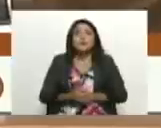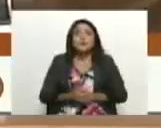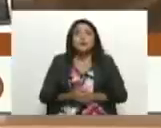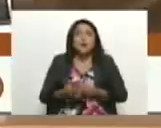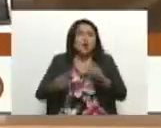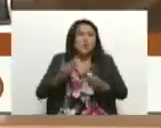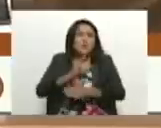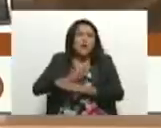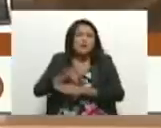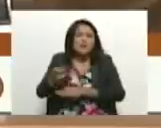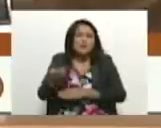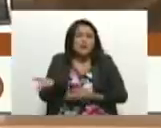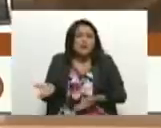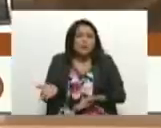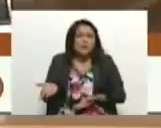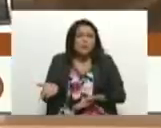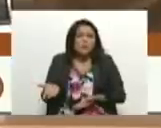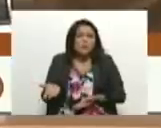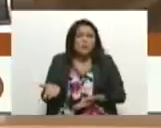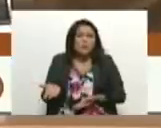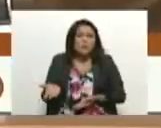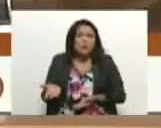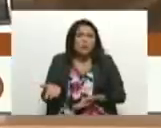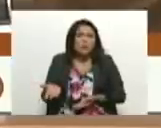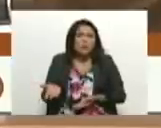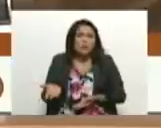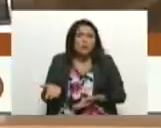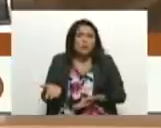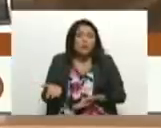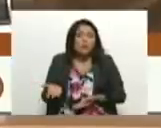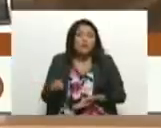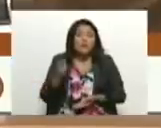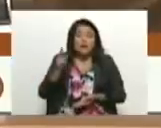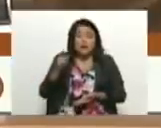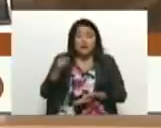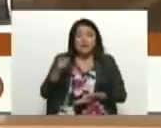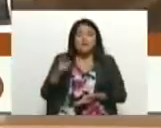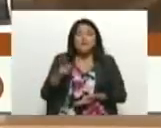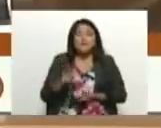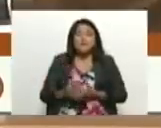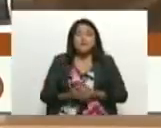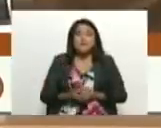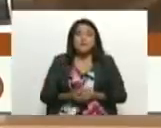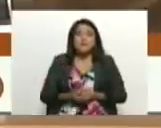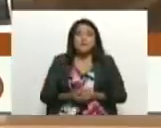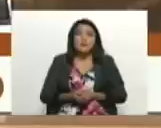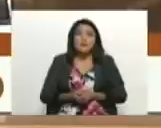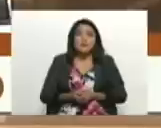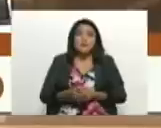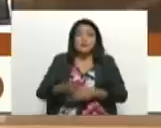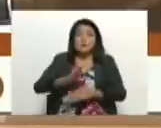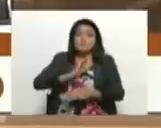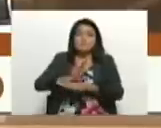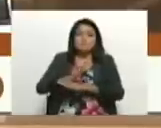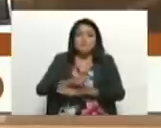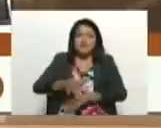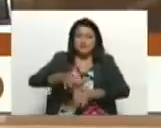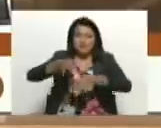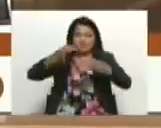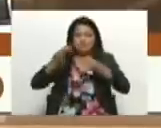castigo? Porque un elemento fundamental es que la sanción sea ejemplar